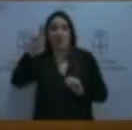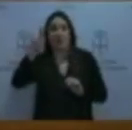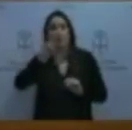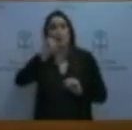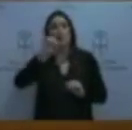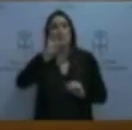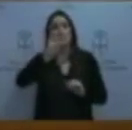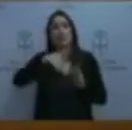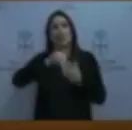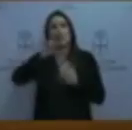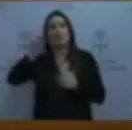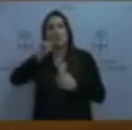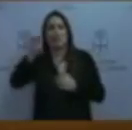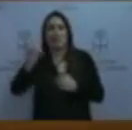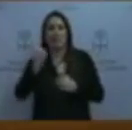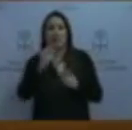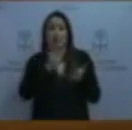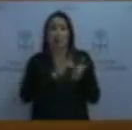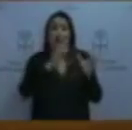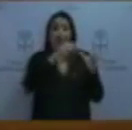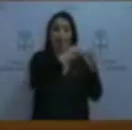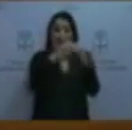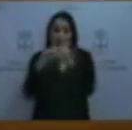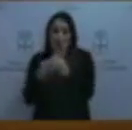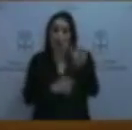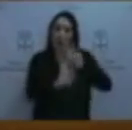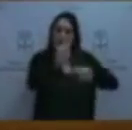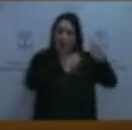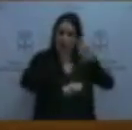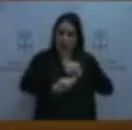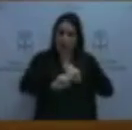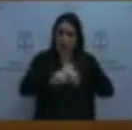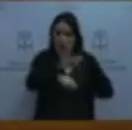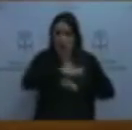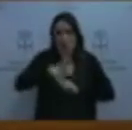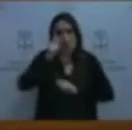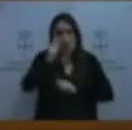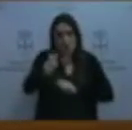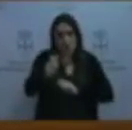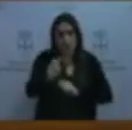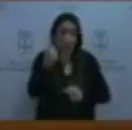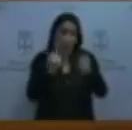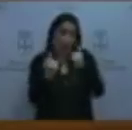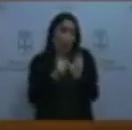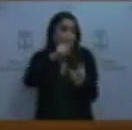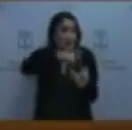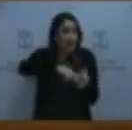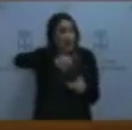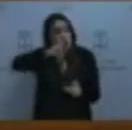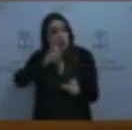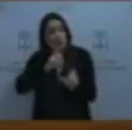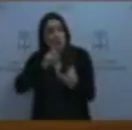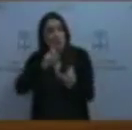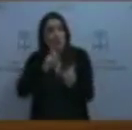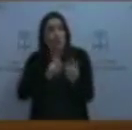hemos recogido en reuniones mantenidas con asociaciones de las comarcas rurales, algunas que participan y otras no, en los grupos